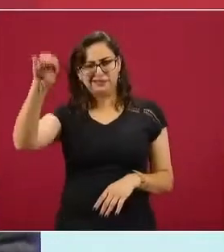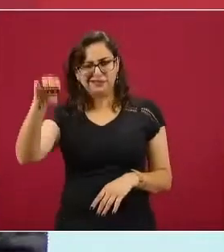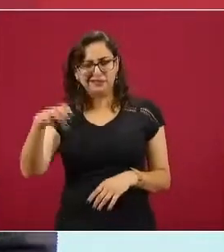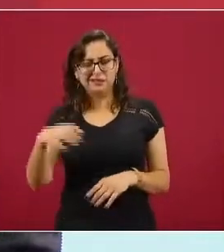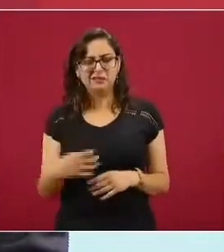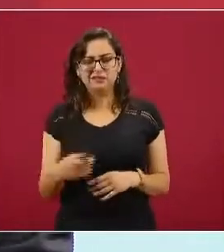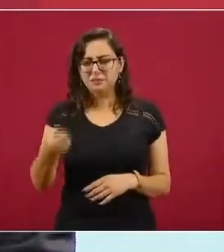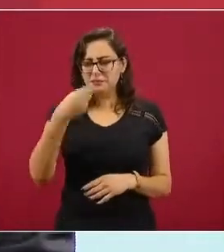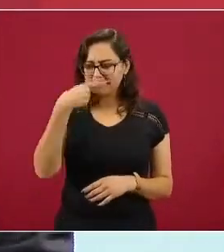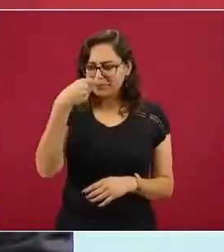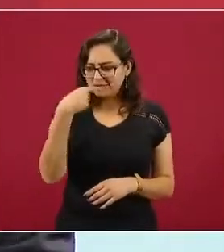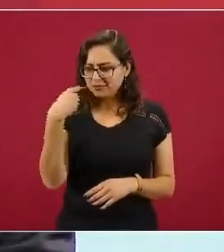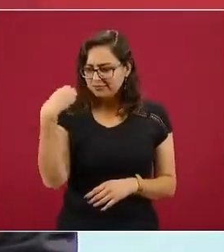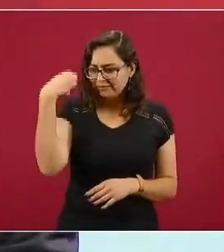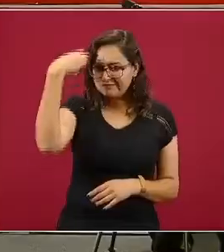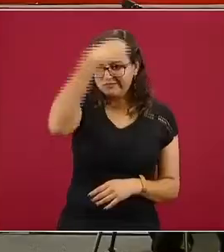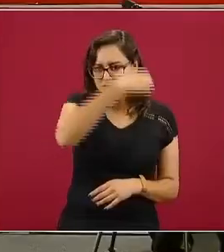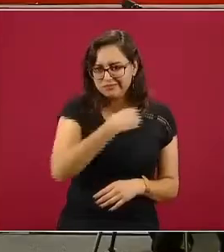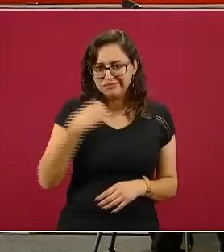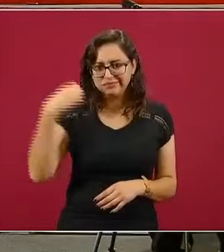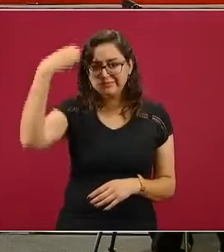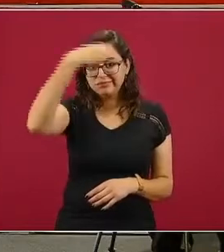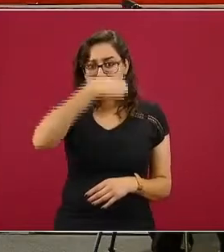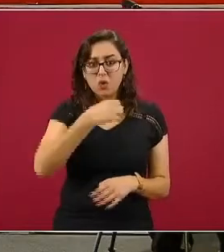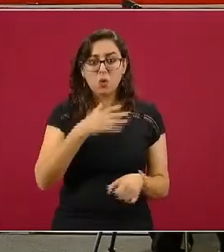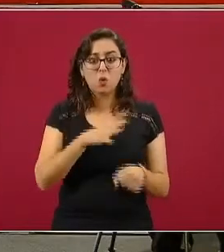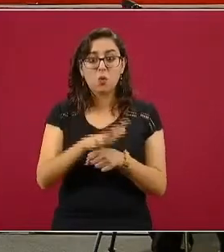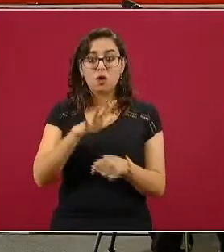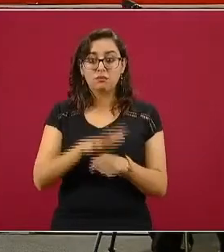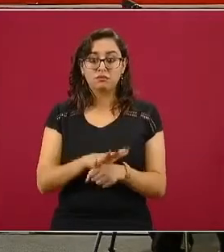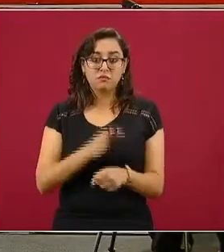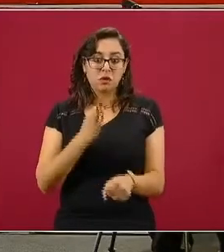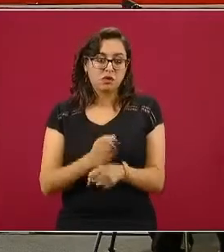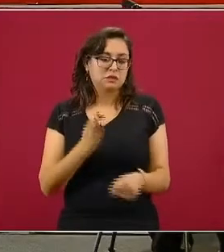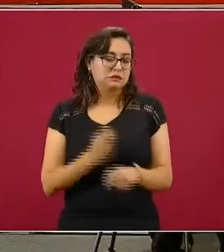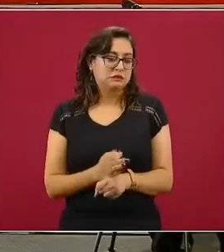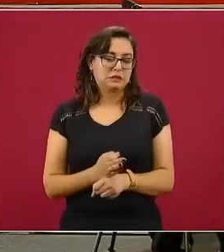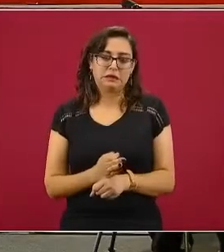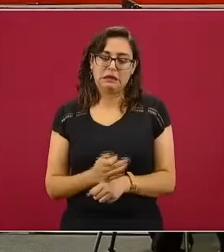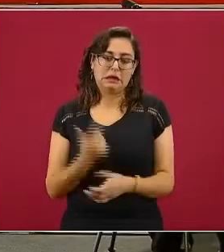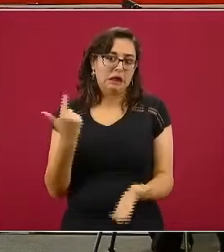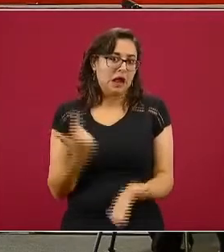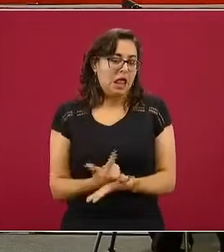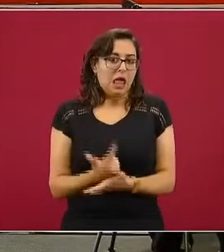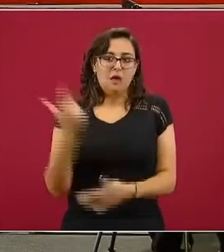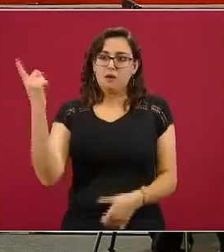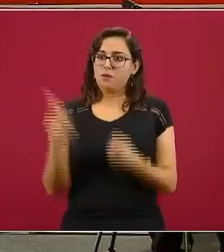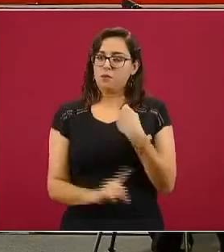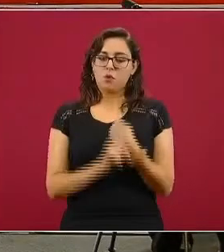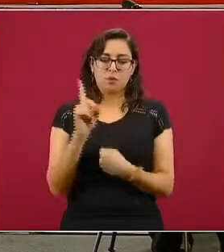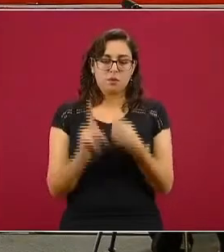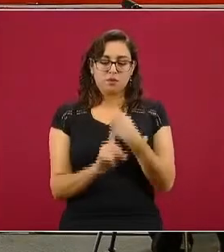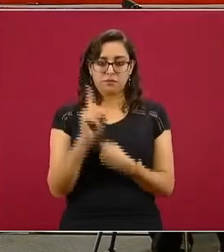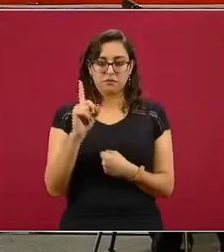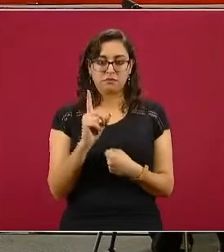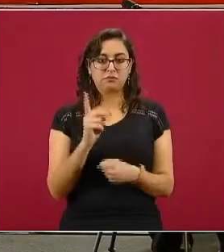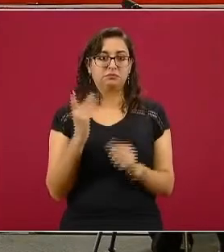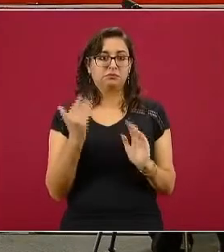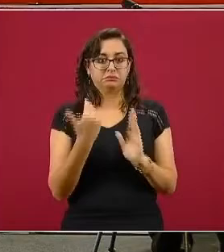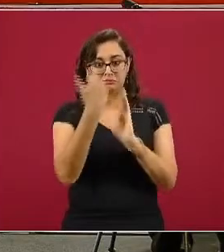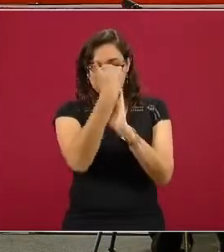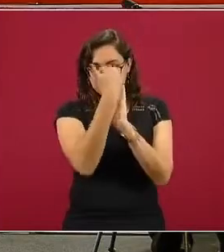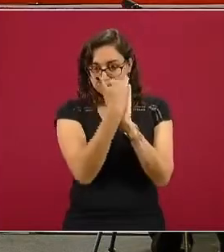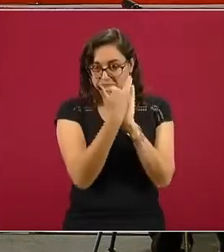y de medicamentos que es la modalidad de emergencia. Hay una serie de protocolos específicos para una condición